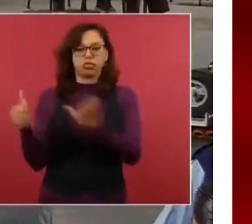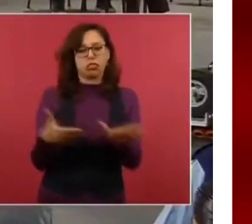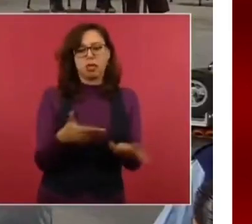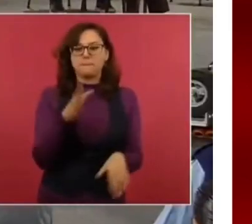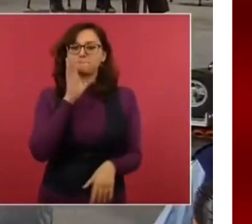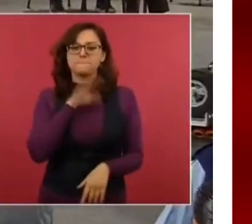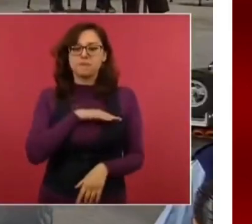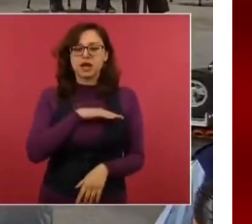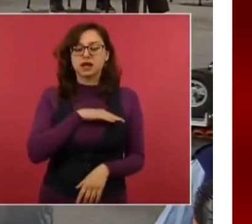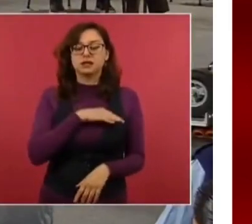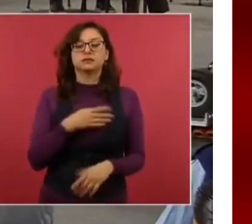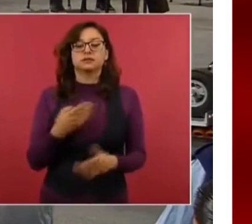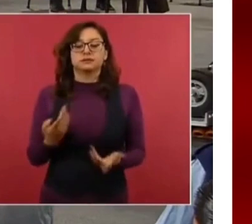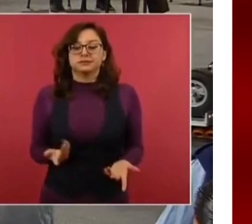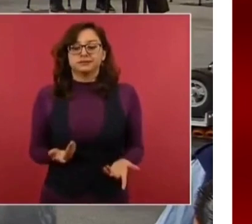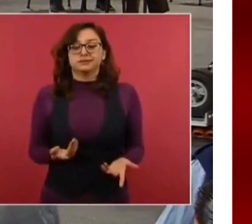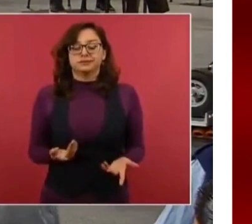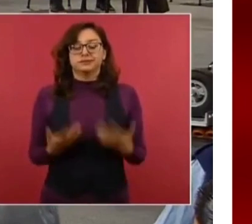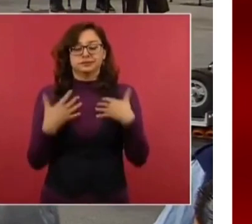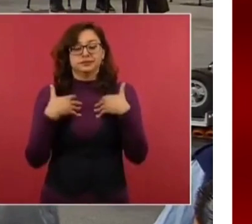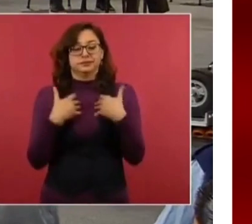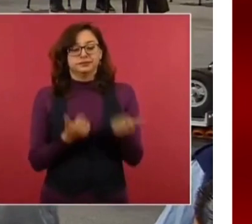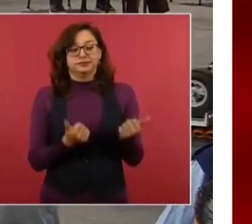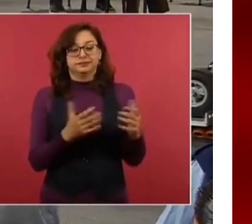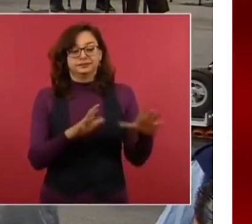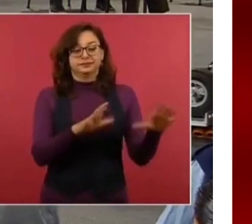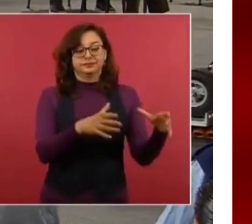son distintas formas de pensar